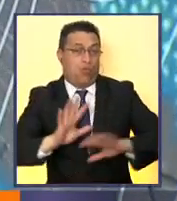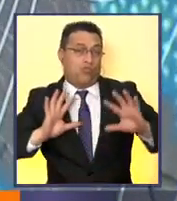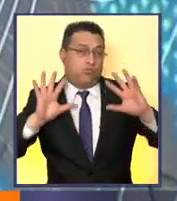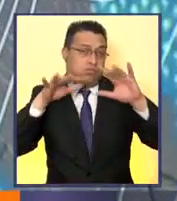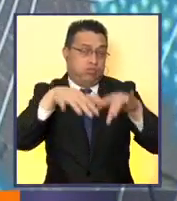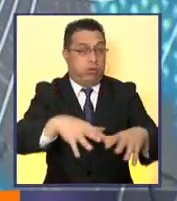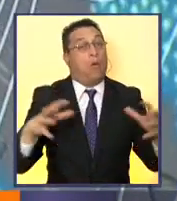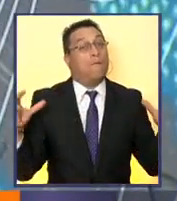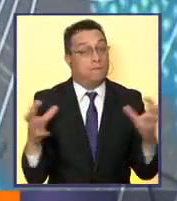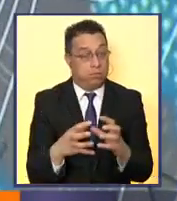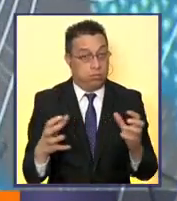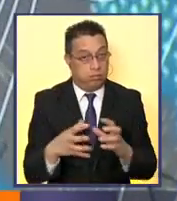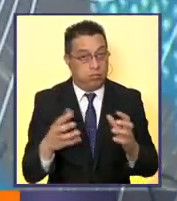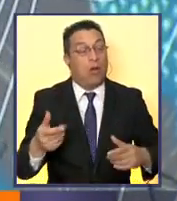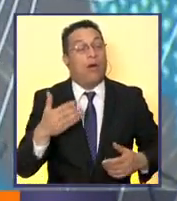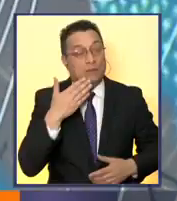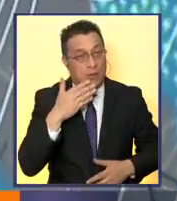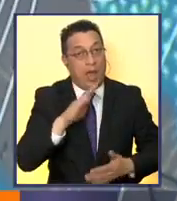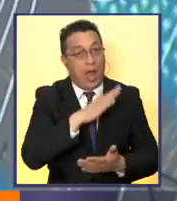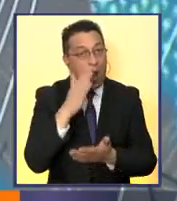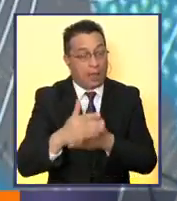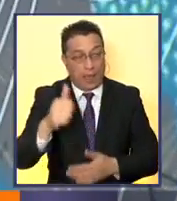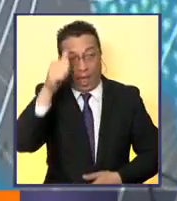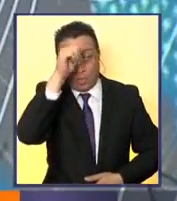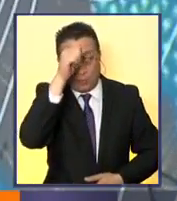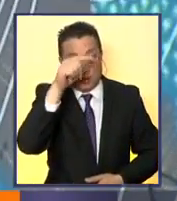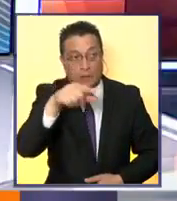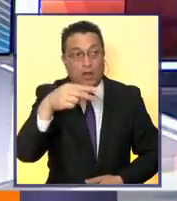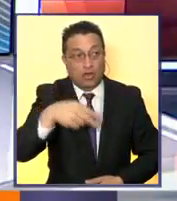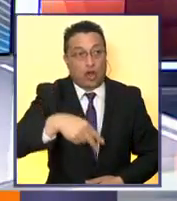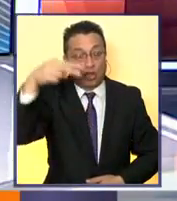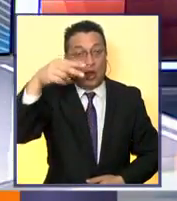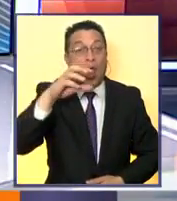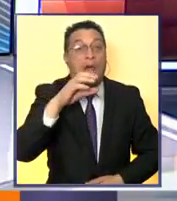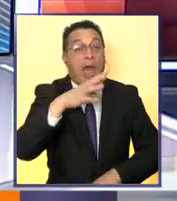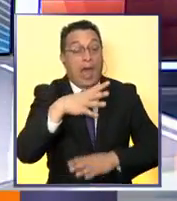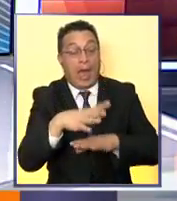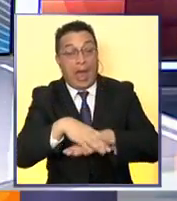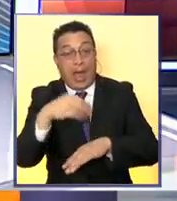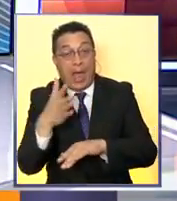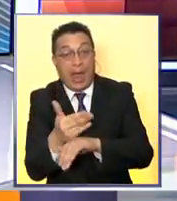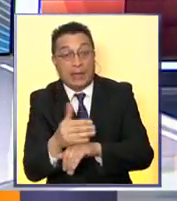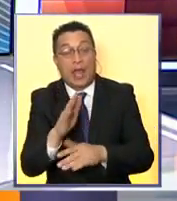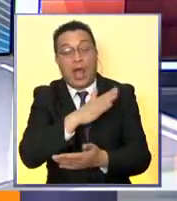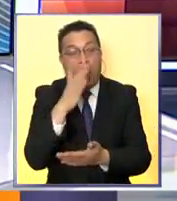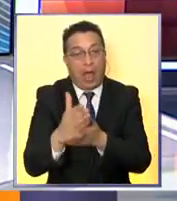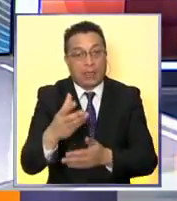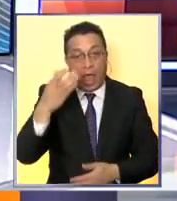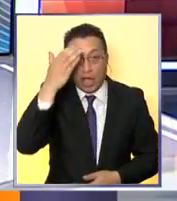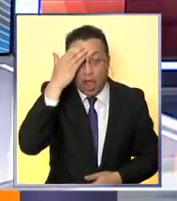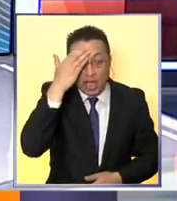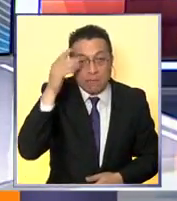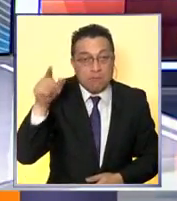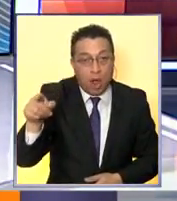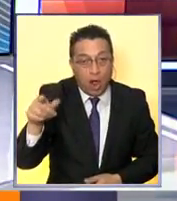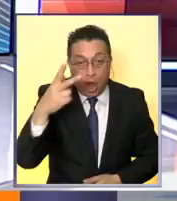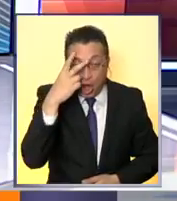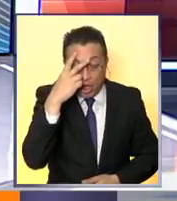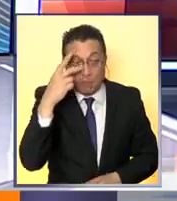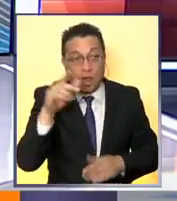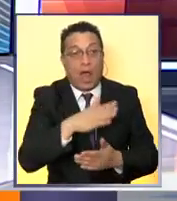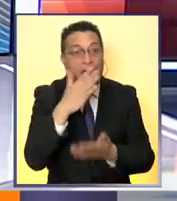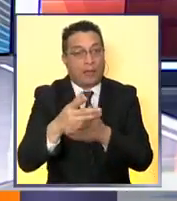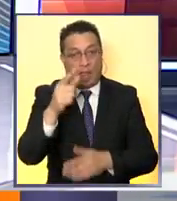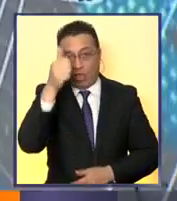Servicio Meteorológico de la Armada. Los últimos días, en el norte, desde Arica, por lo menos hasta la región de Coquimbo, marejadas presentes hasta el día